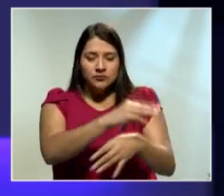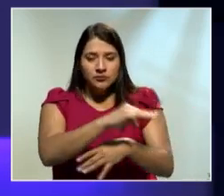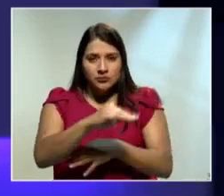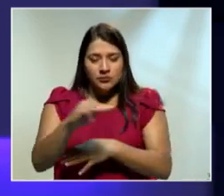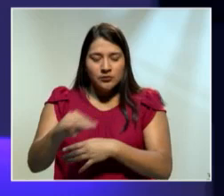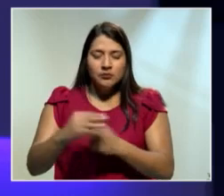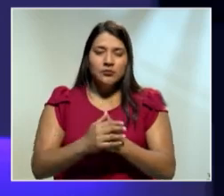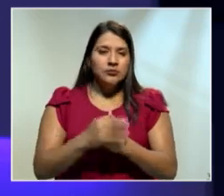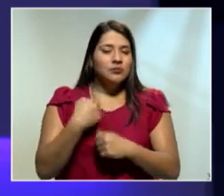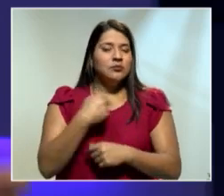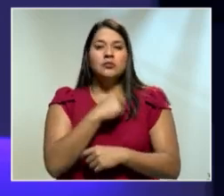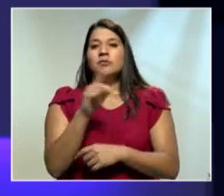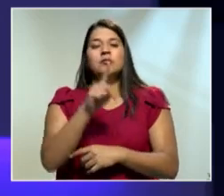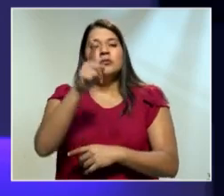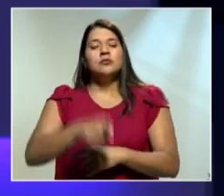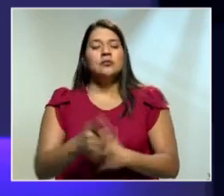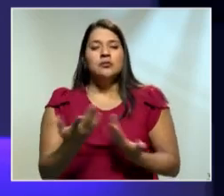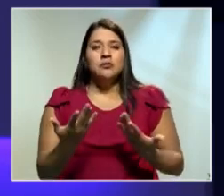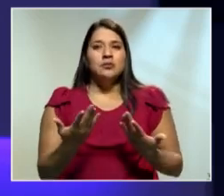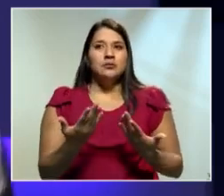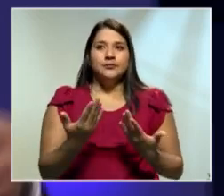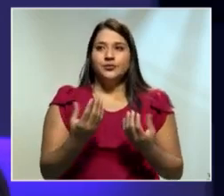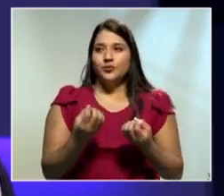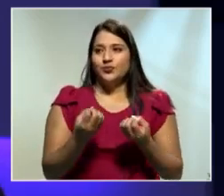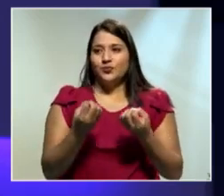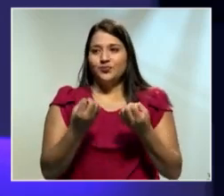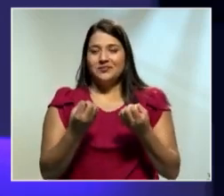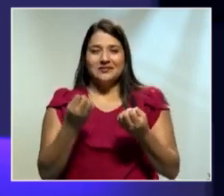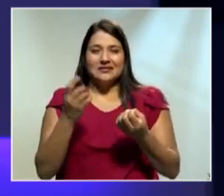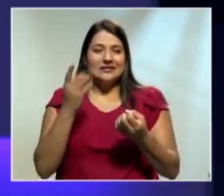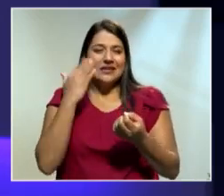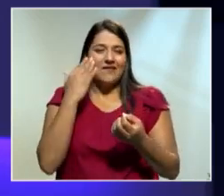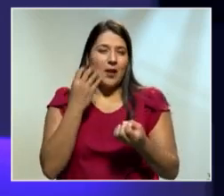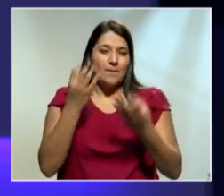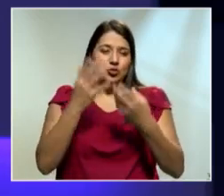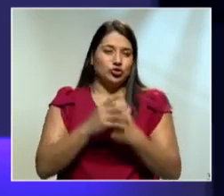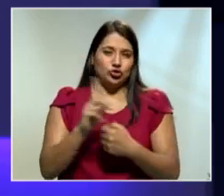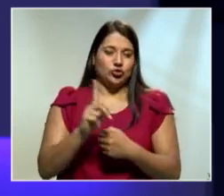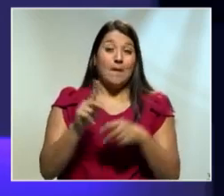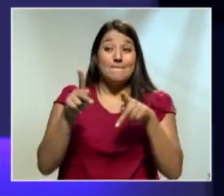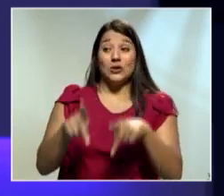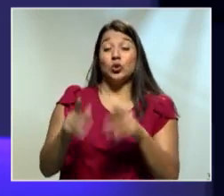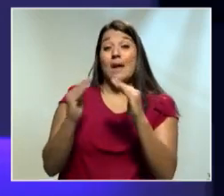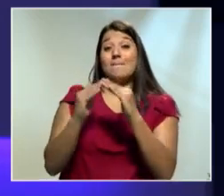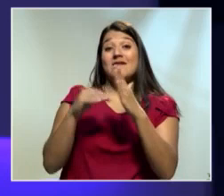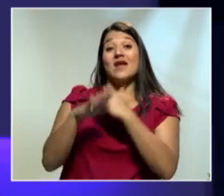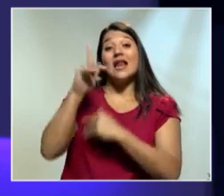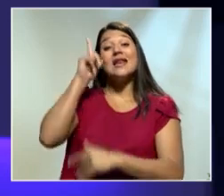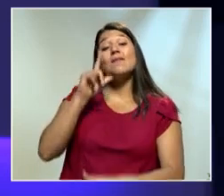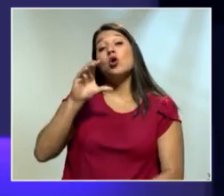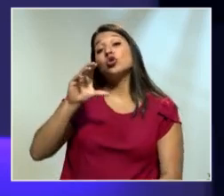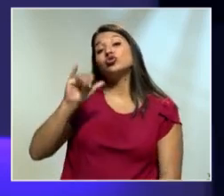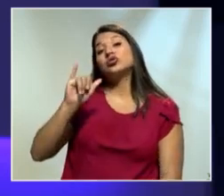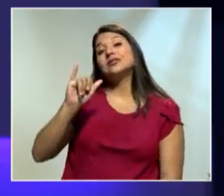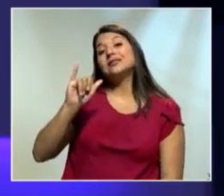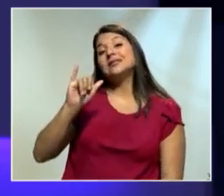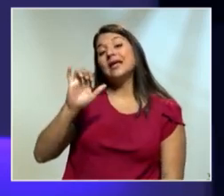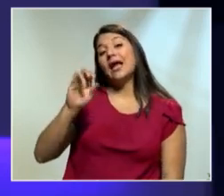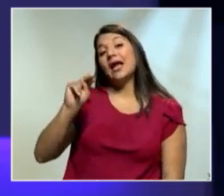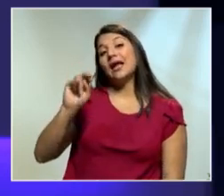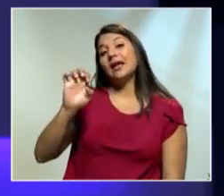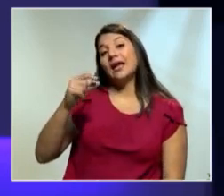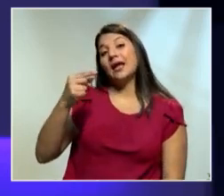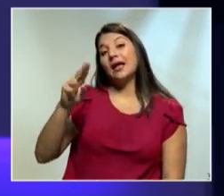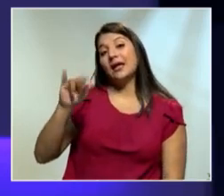ser ningún activista de nada. La gente que vive en Cieneguita está viendo la erosión marina ya,